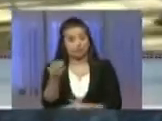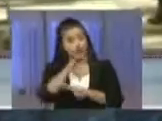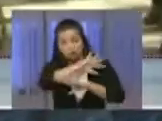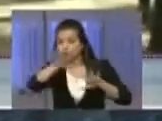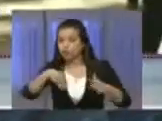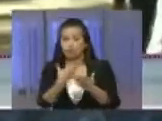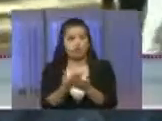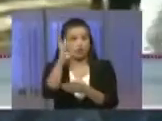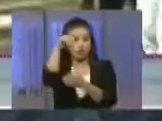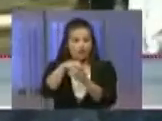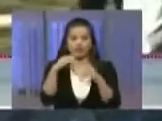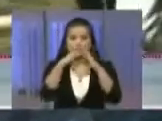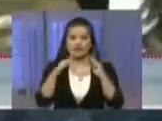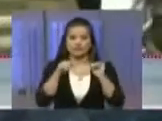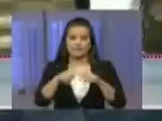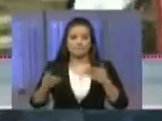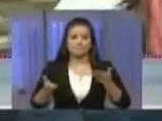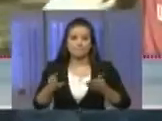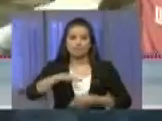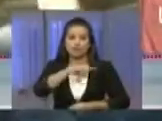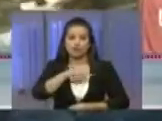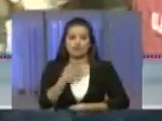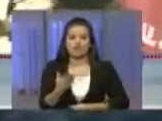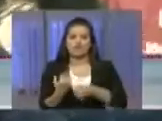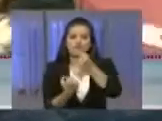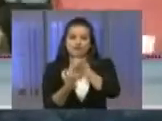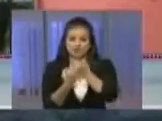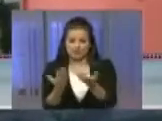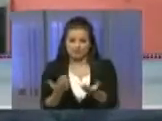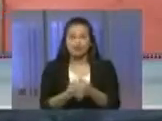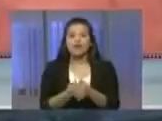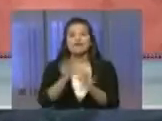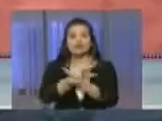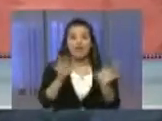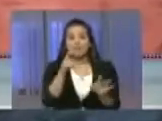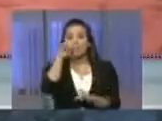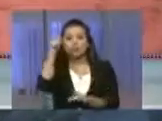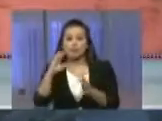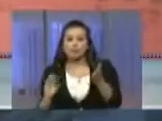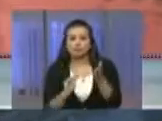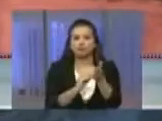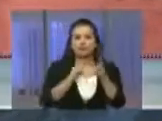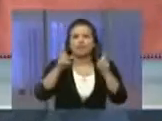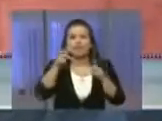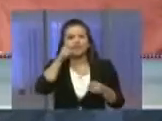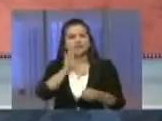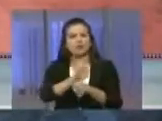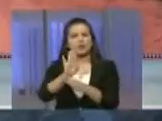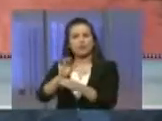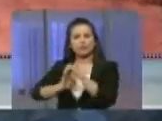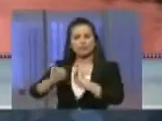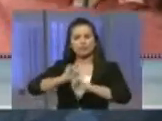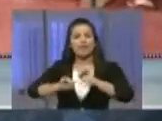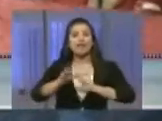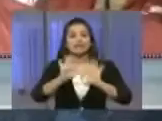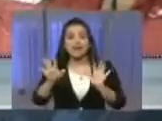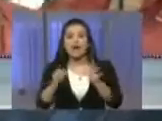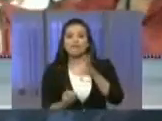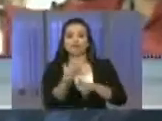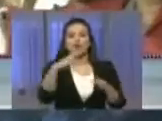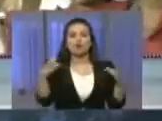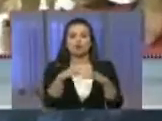seguridad el presidente maduro le incorporó la seguridad que era uno de los problemas fundamentales y la creación de la guardia del